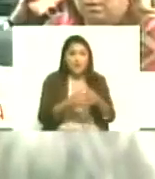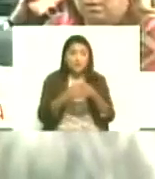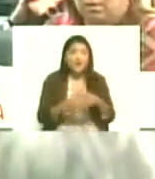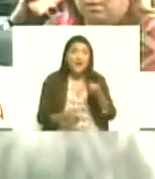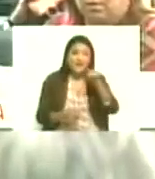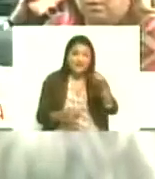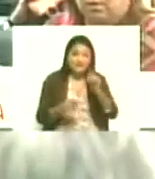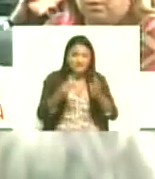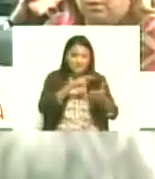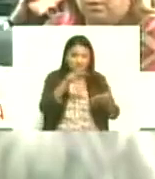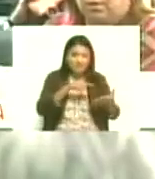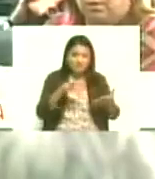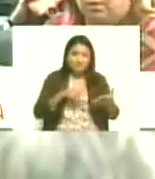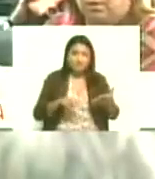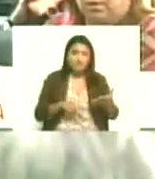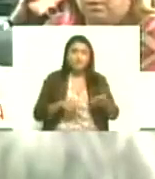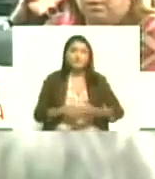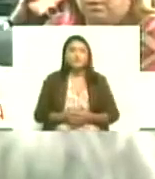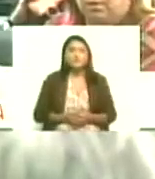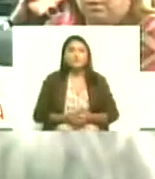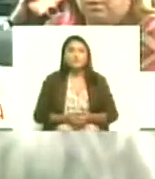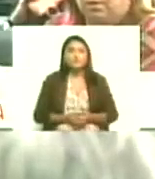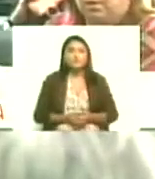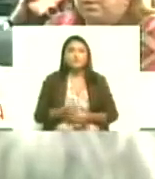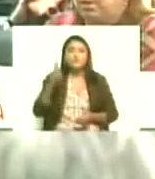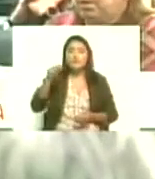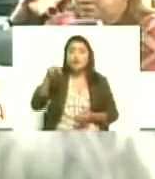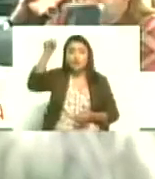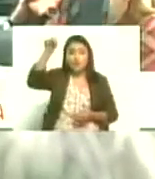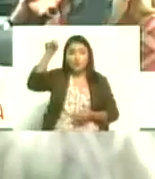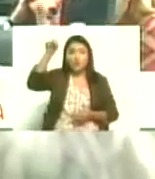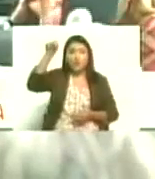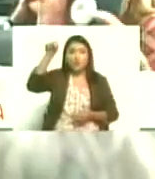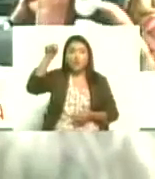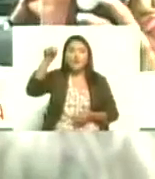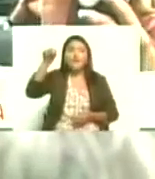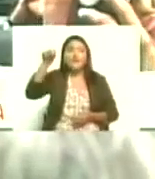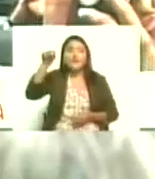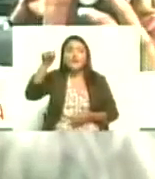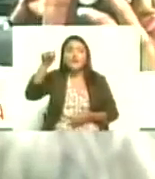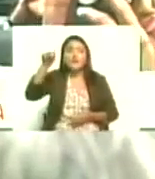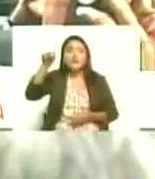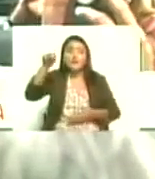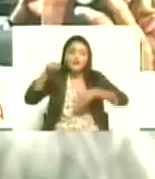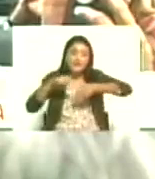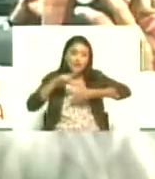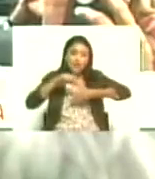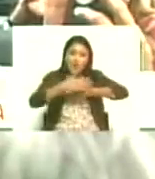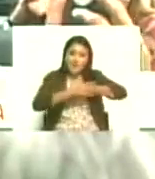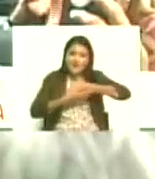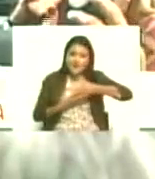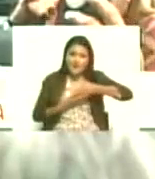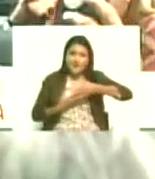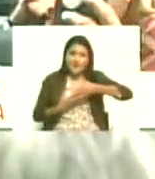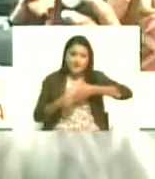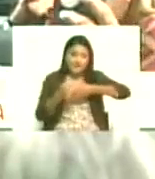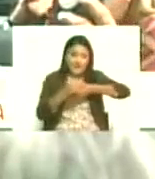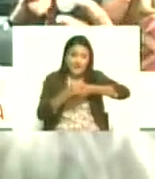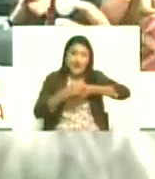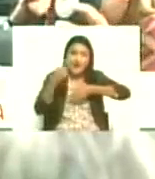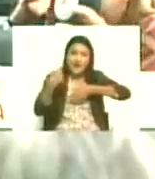lee: al norte de la América del Sur se encuentra un llamado